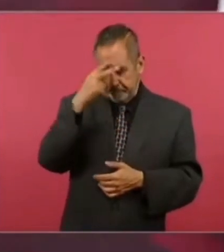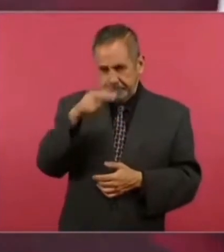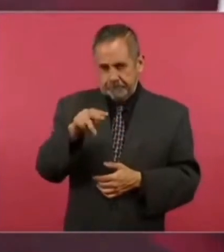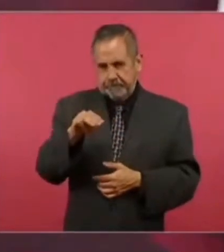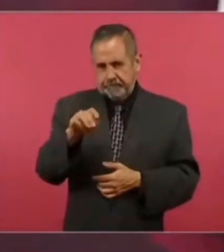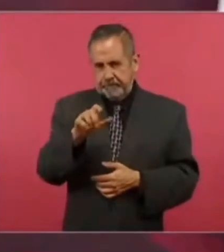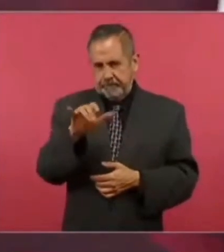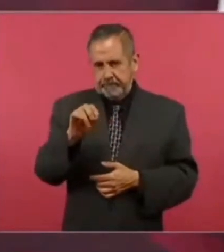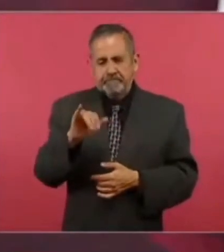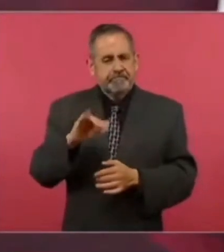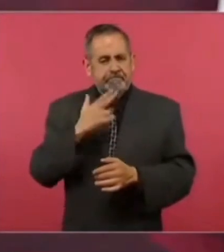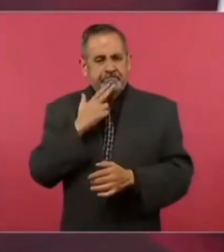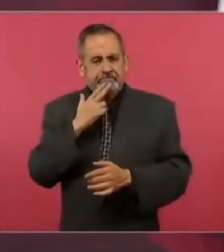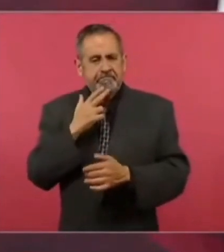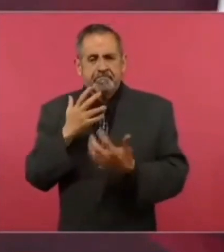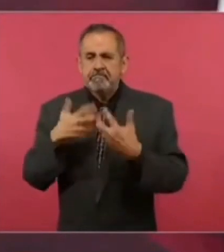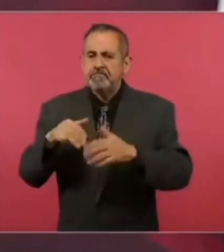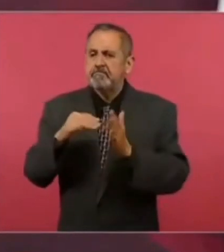funciona.